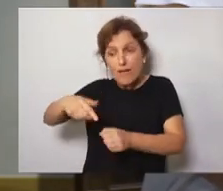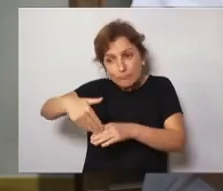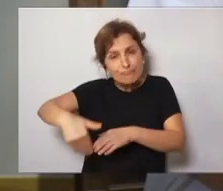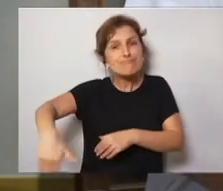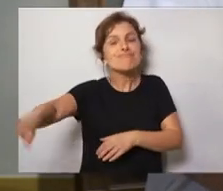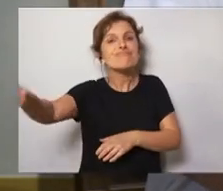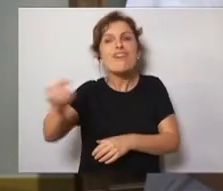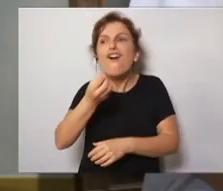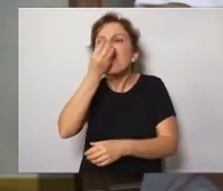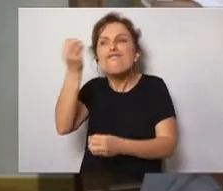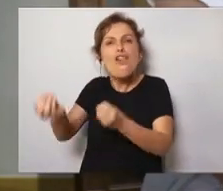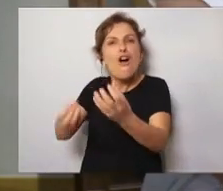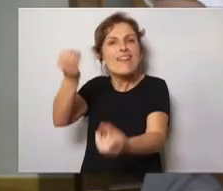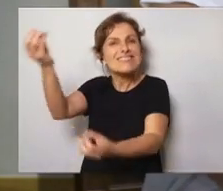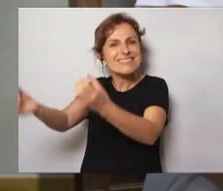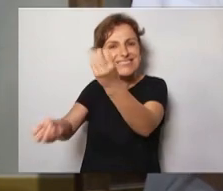ahora solo